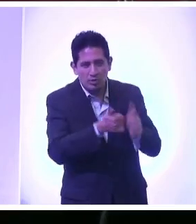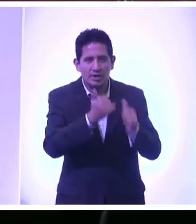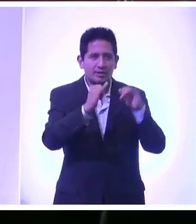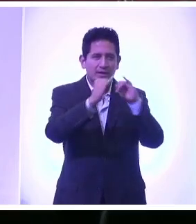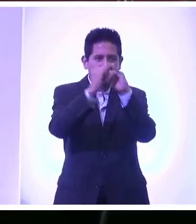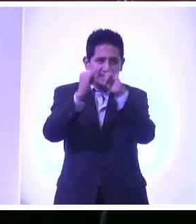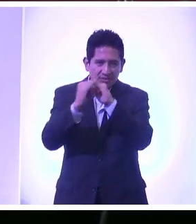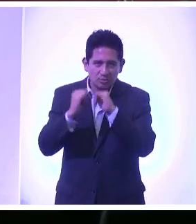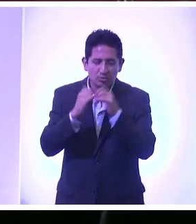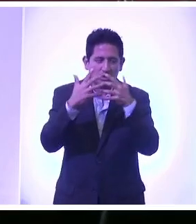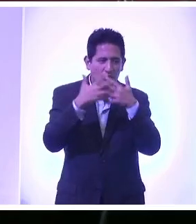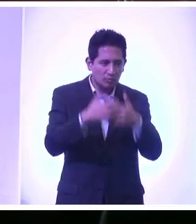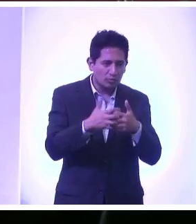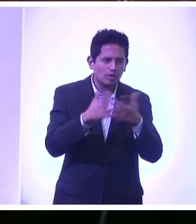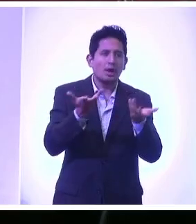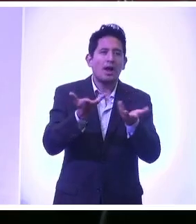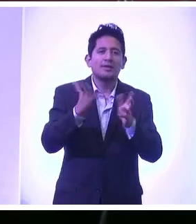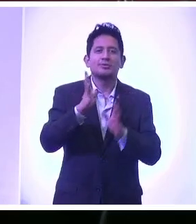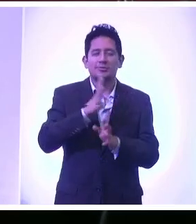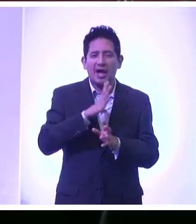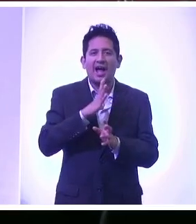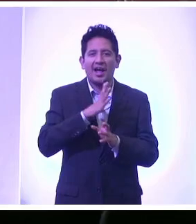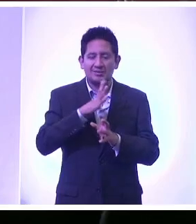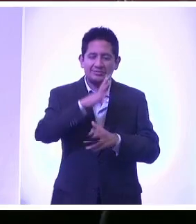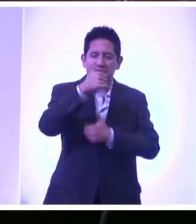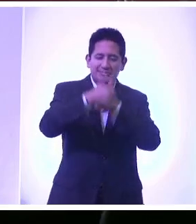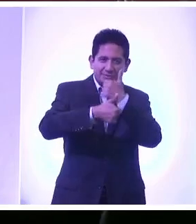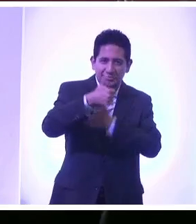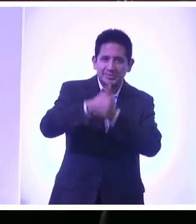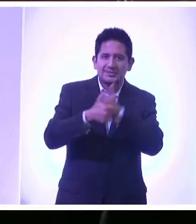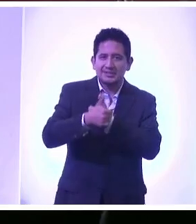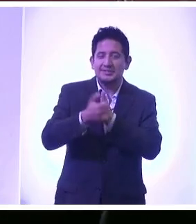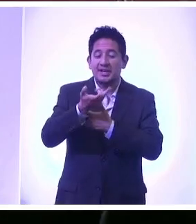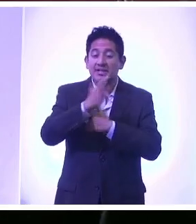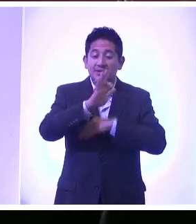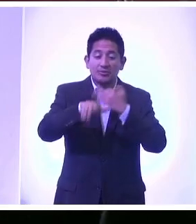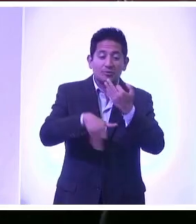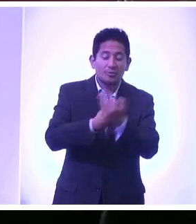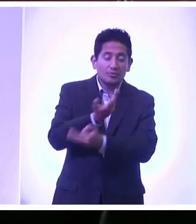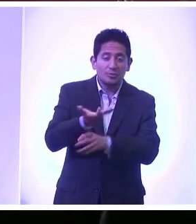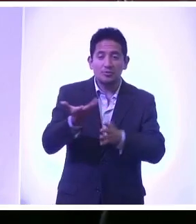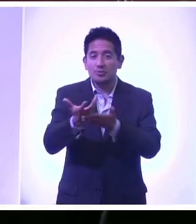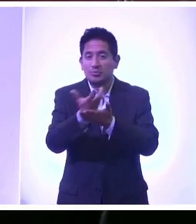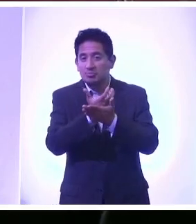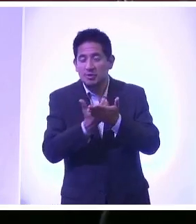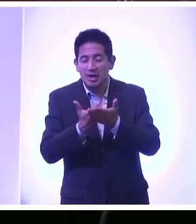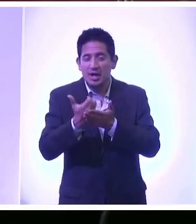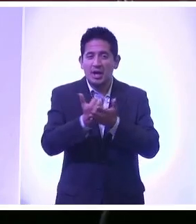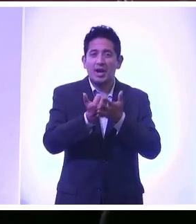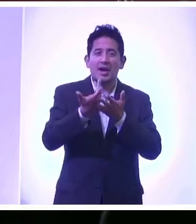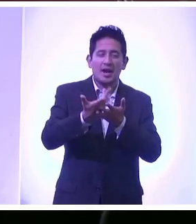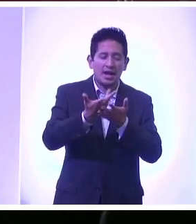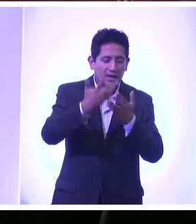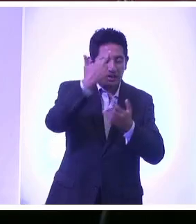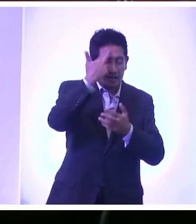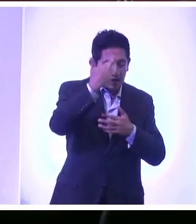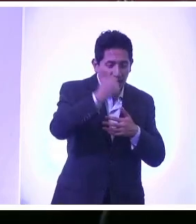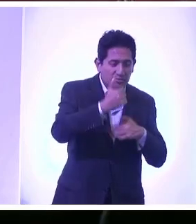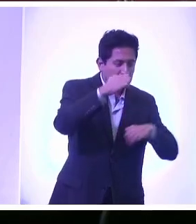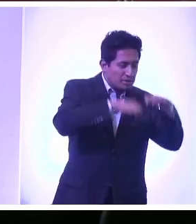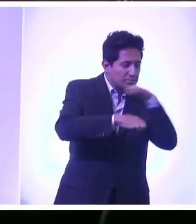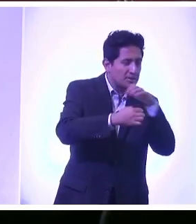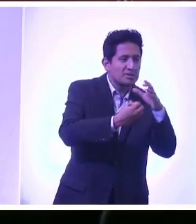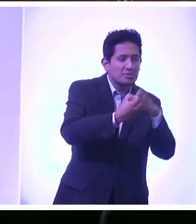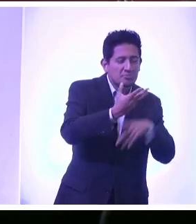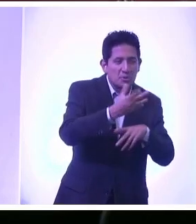mucho más competitivo más rico eh generar riqueza para todos generar nuevos empleos generar nuevas empresas y estar a la vanguardia